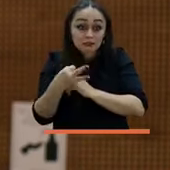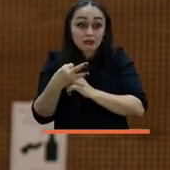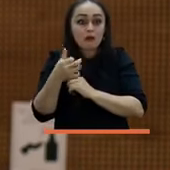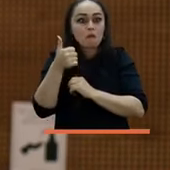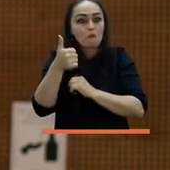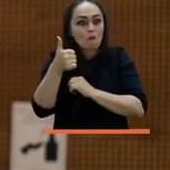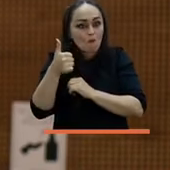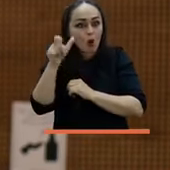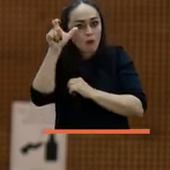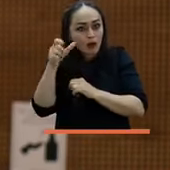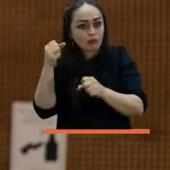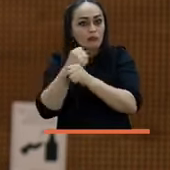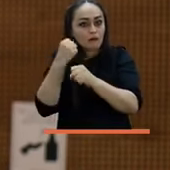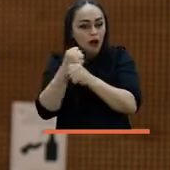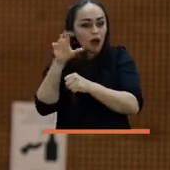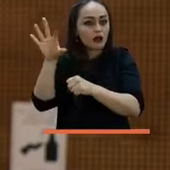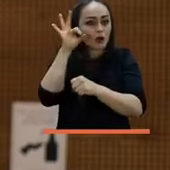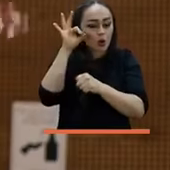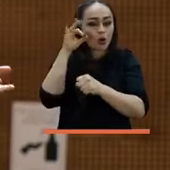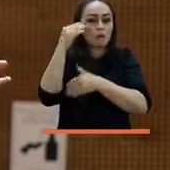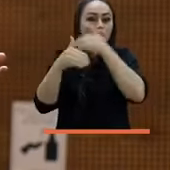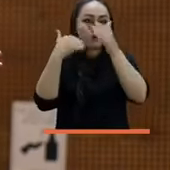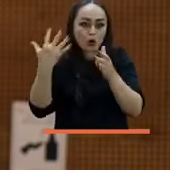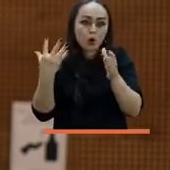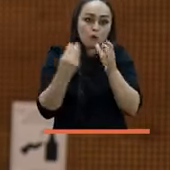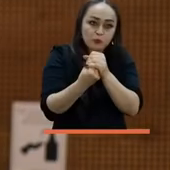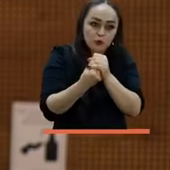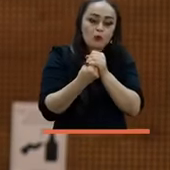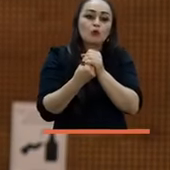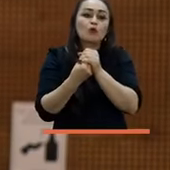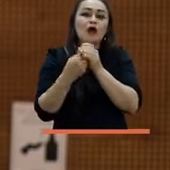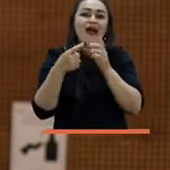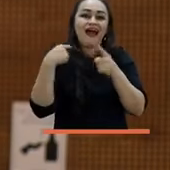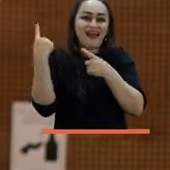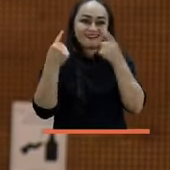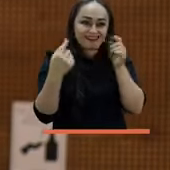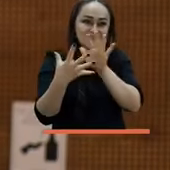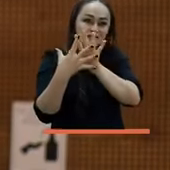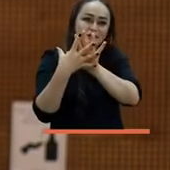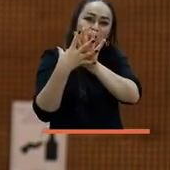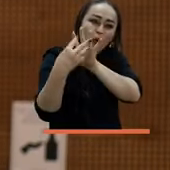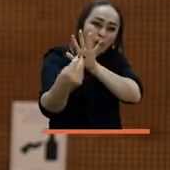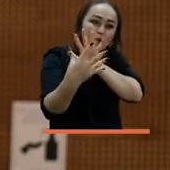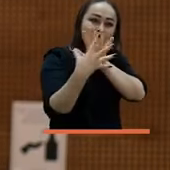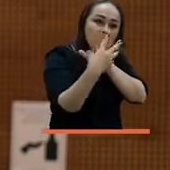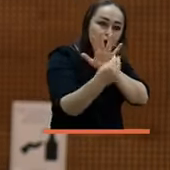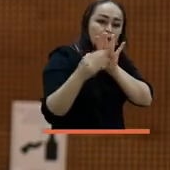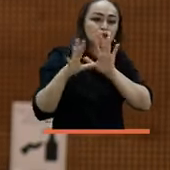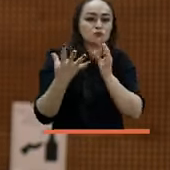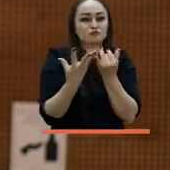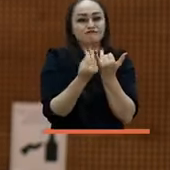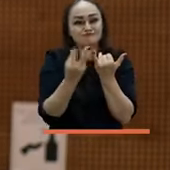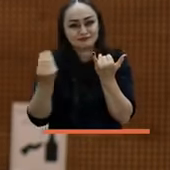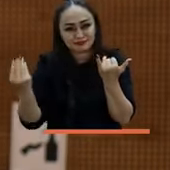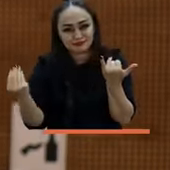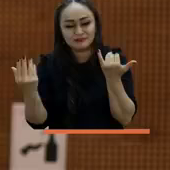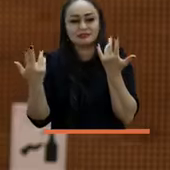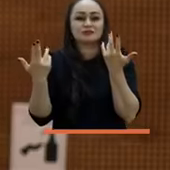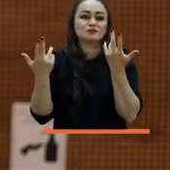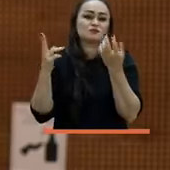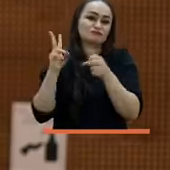realizar inclusión a la comunidad indígena inclusión a población sexualmente diversa inclusión la población con discapacidad